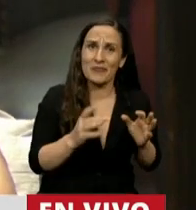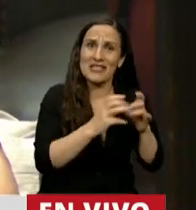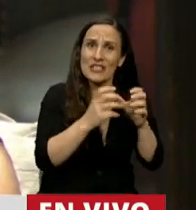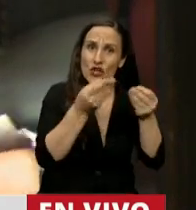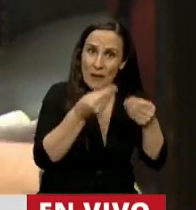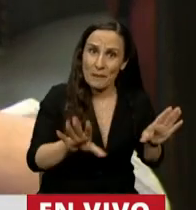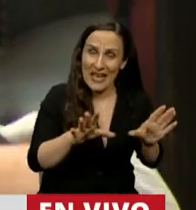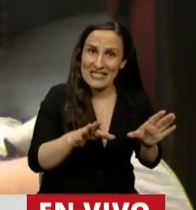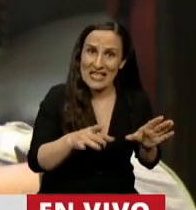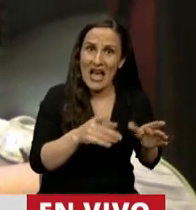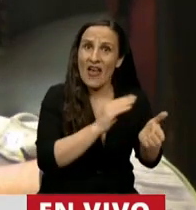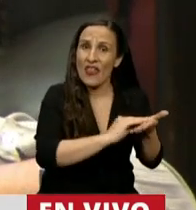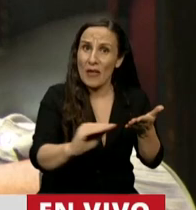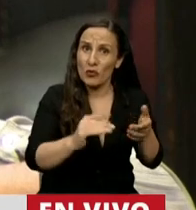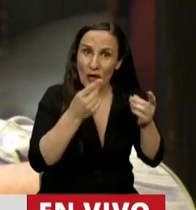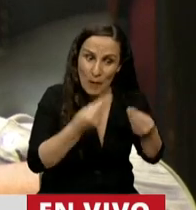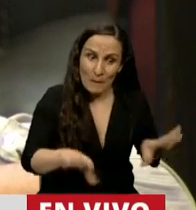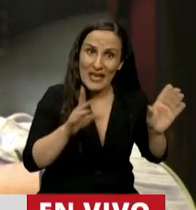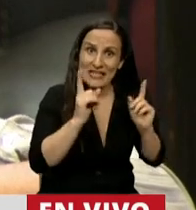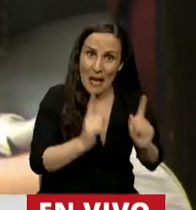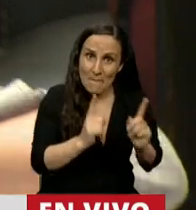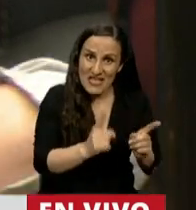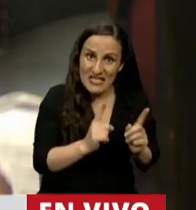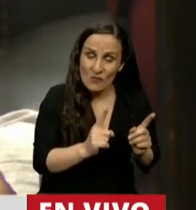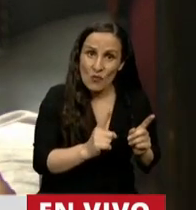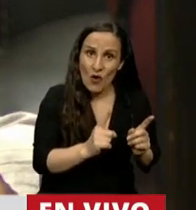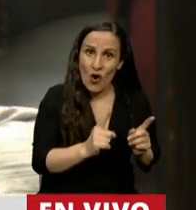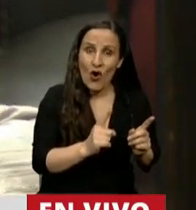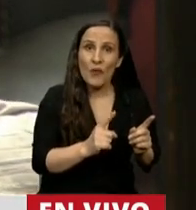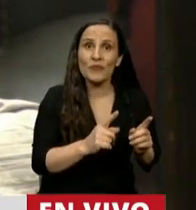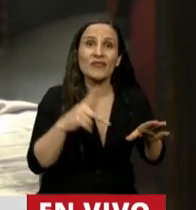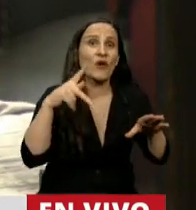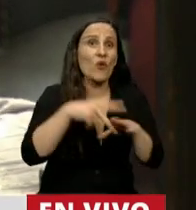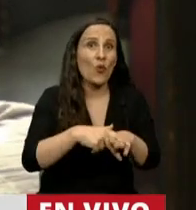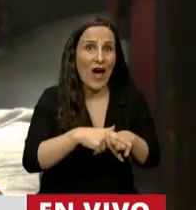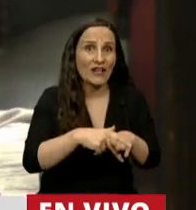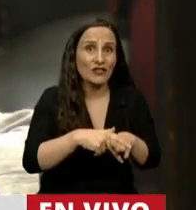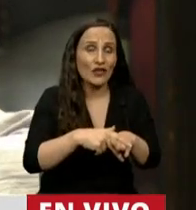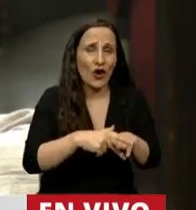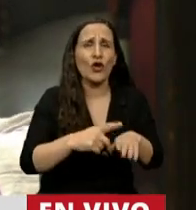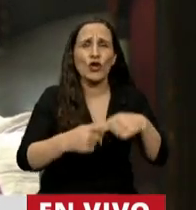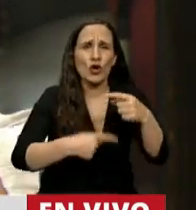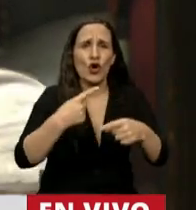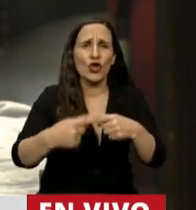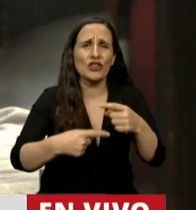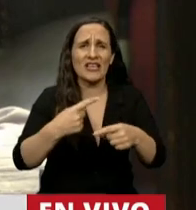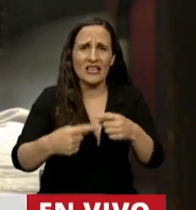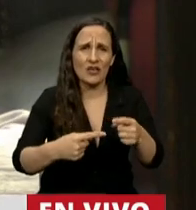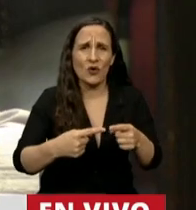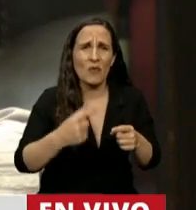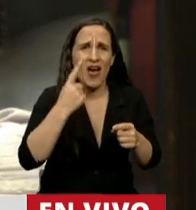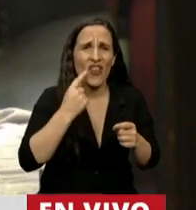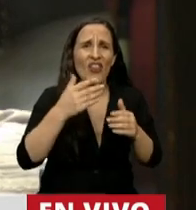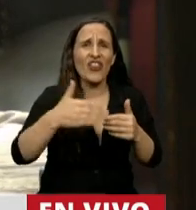sesión y los mismos diputados que habíamos empezado la sesión pasábamos a cuarto intermedio y seguíamos la sesión por